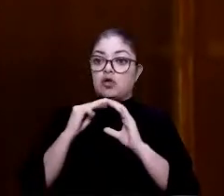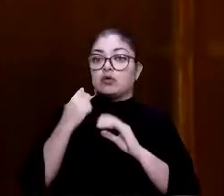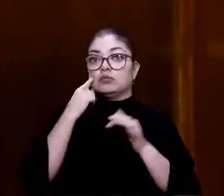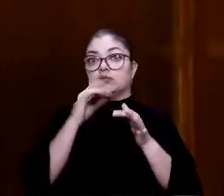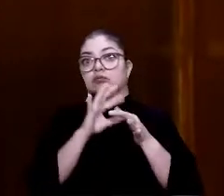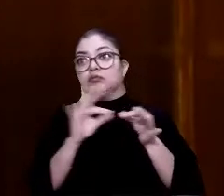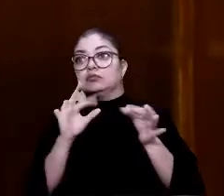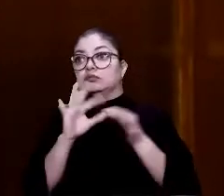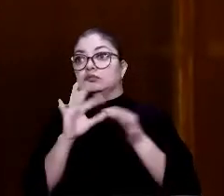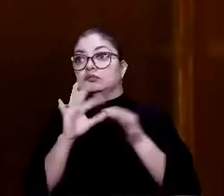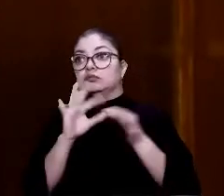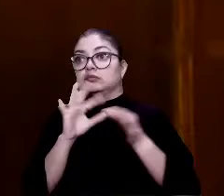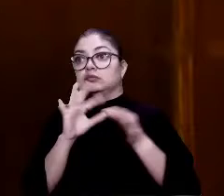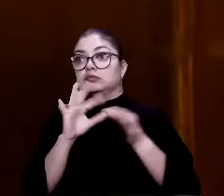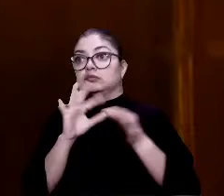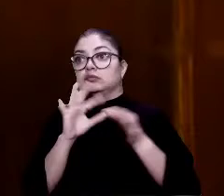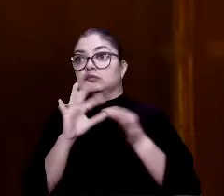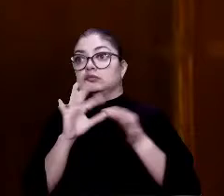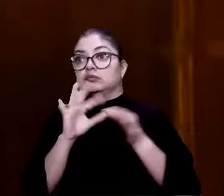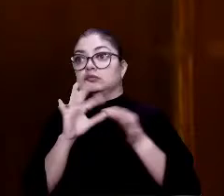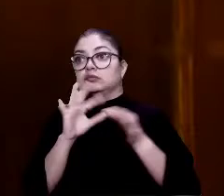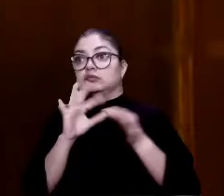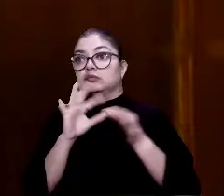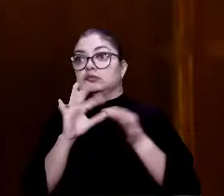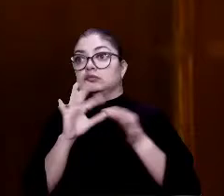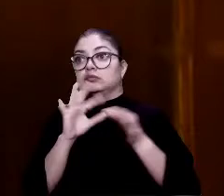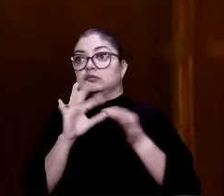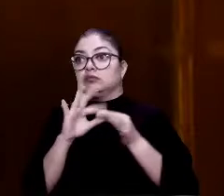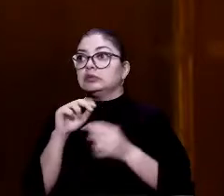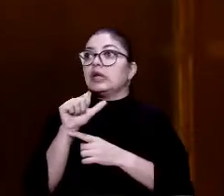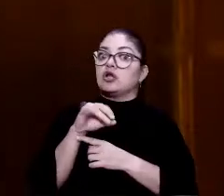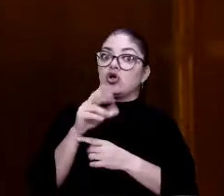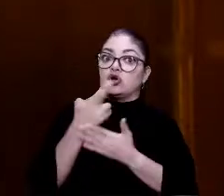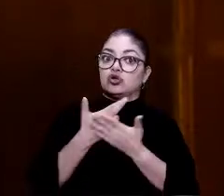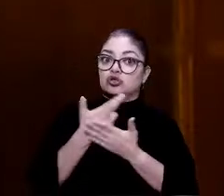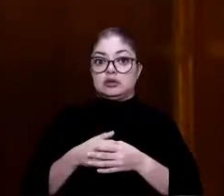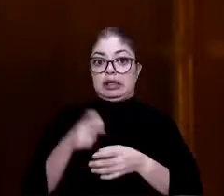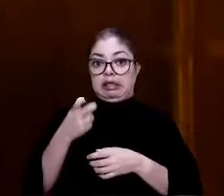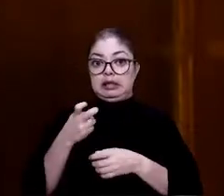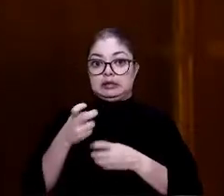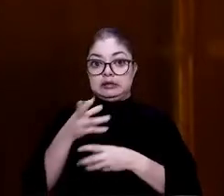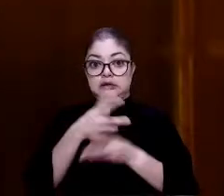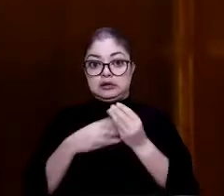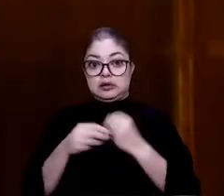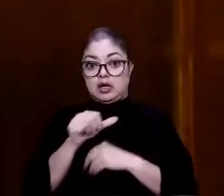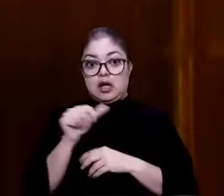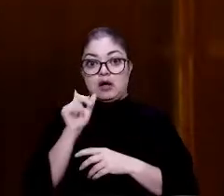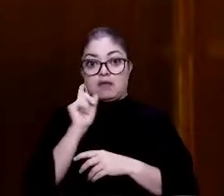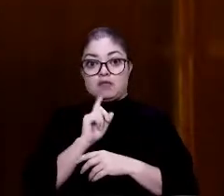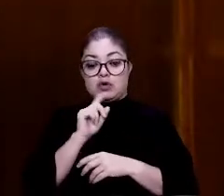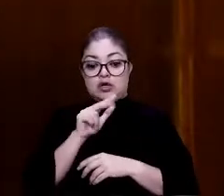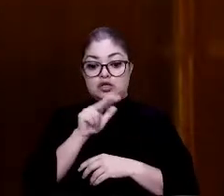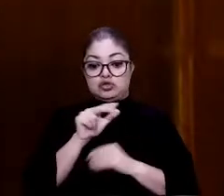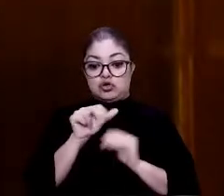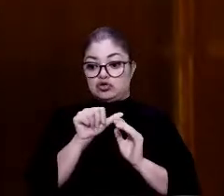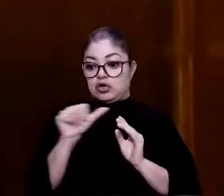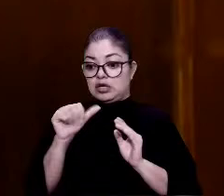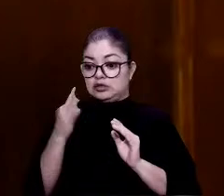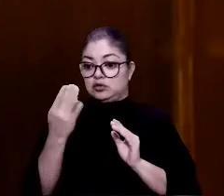llamado salario rosa, que tiene supuestamente como objetivo contribuir al ingreso económico de las mujeres entre 18 y 59